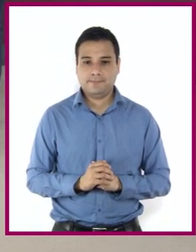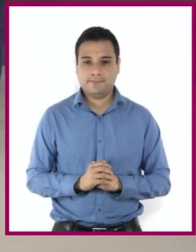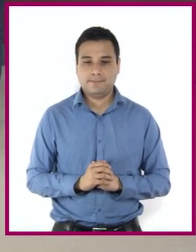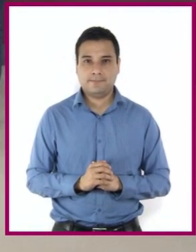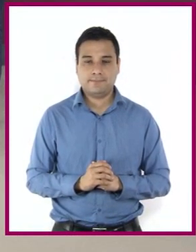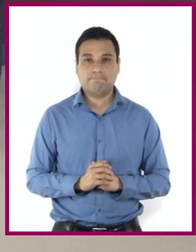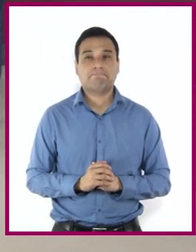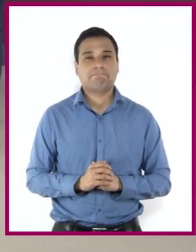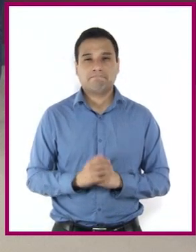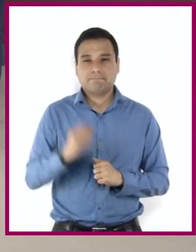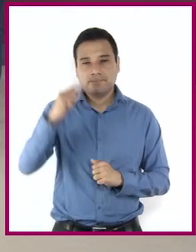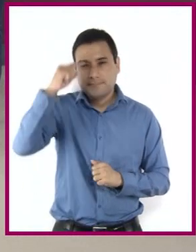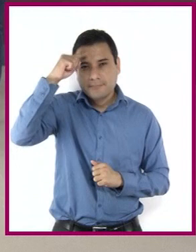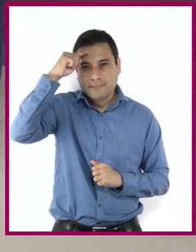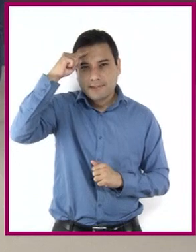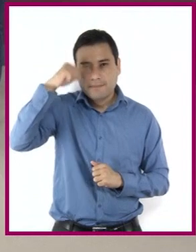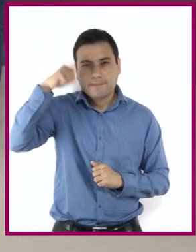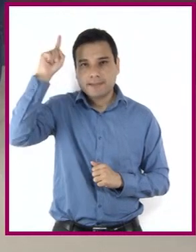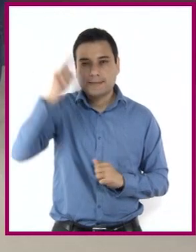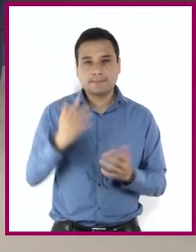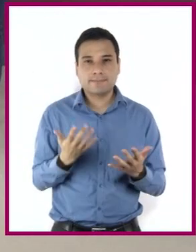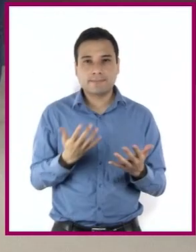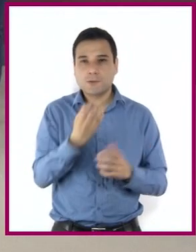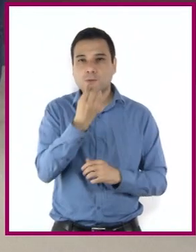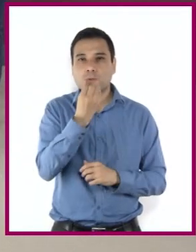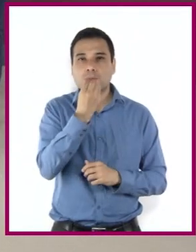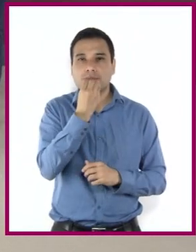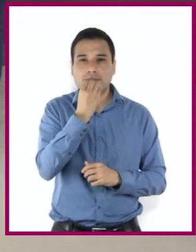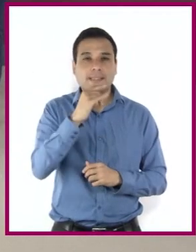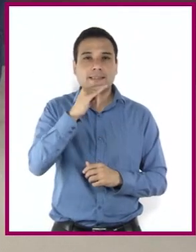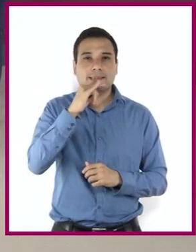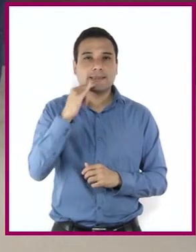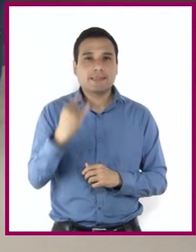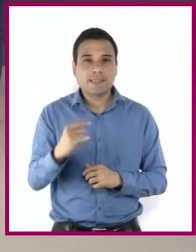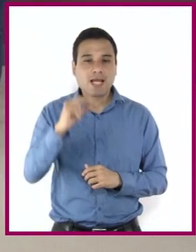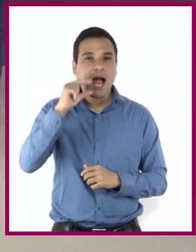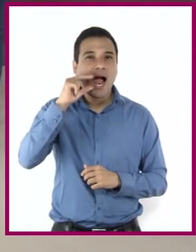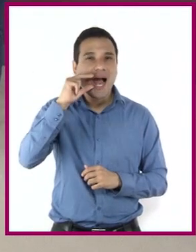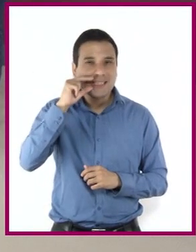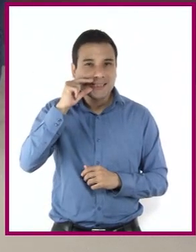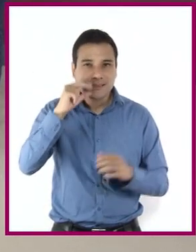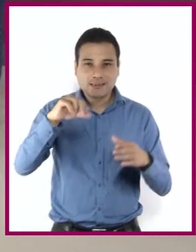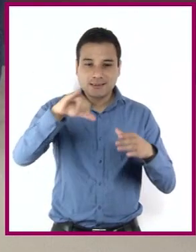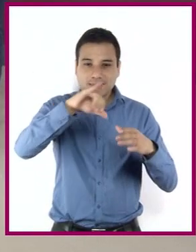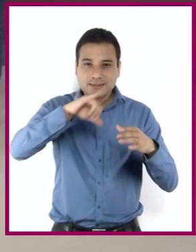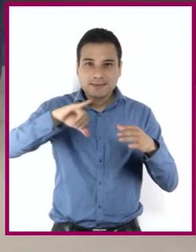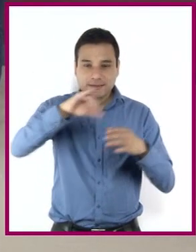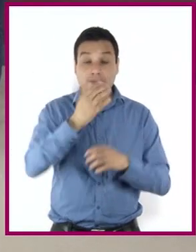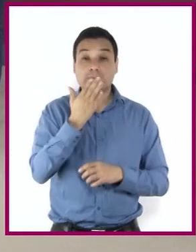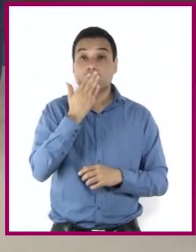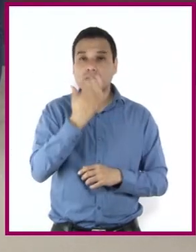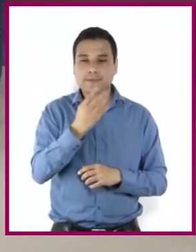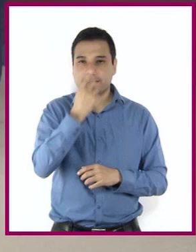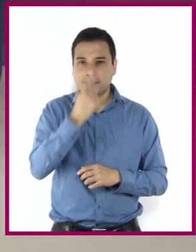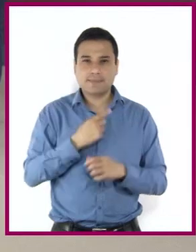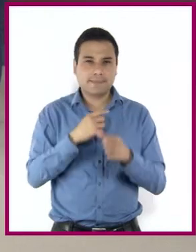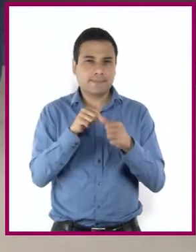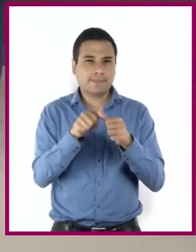Esta pregunta es muy fácil. La respuesta es los chiles en nogada. Correcto. Ahora dime una